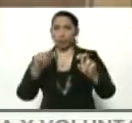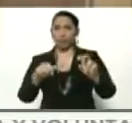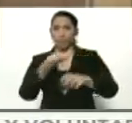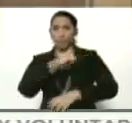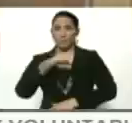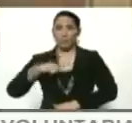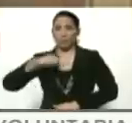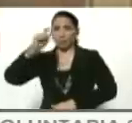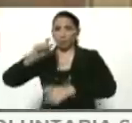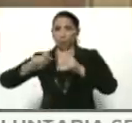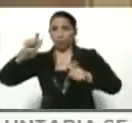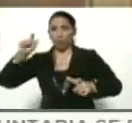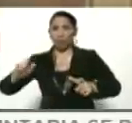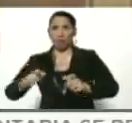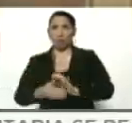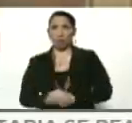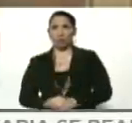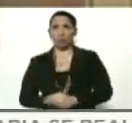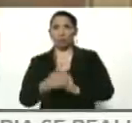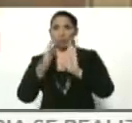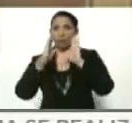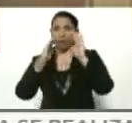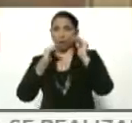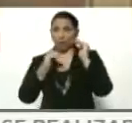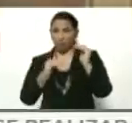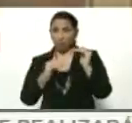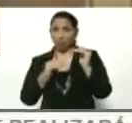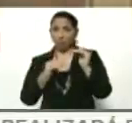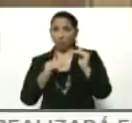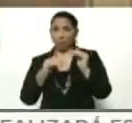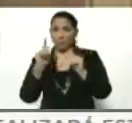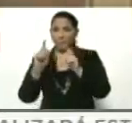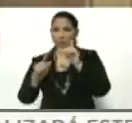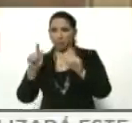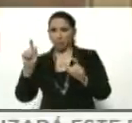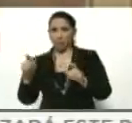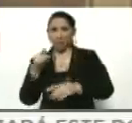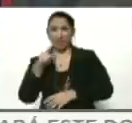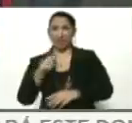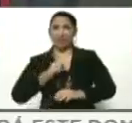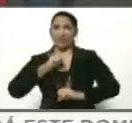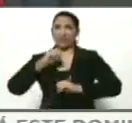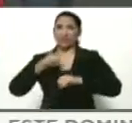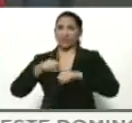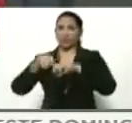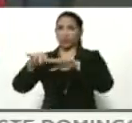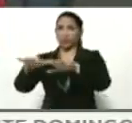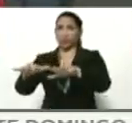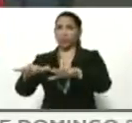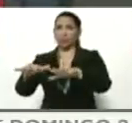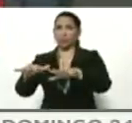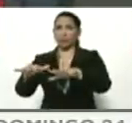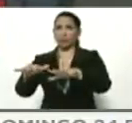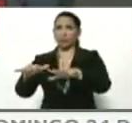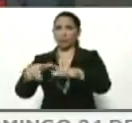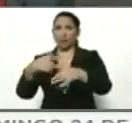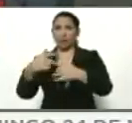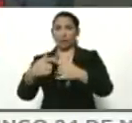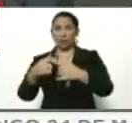personalizado. Bueno, atendiendo justamente los casos, allí se contagió y bueno, ya